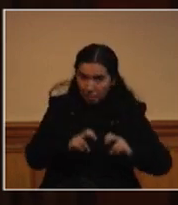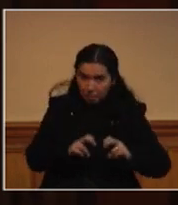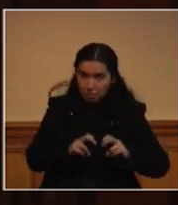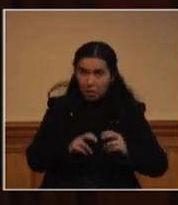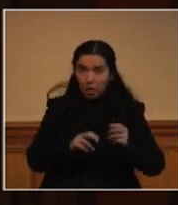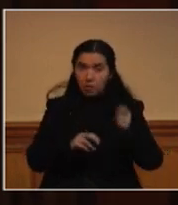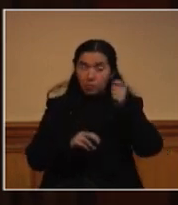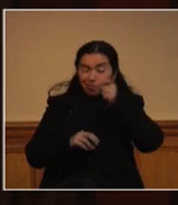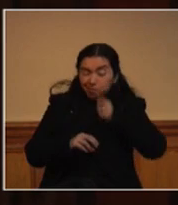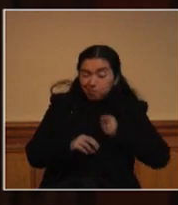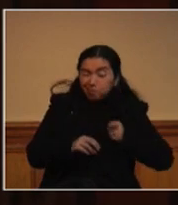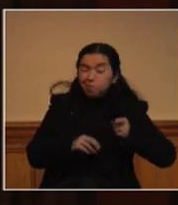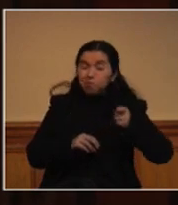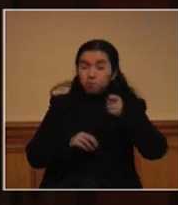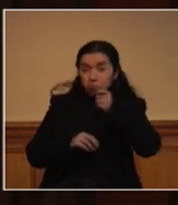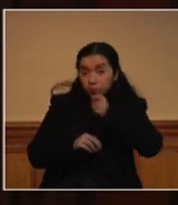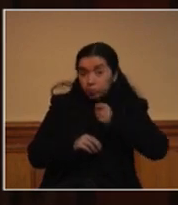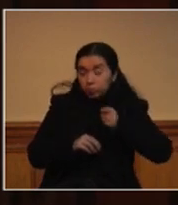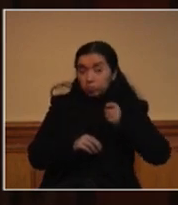han sido rigurosamente